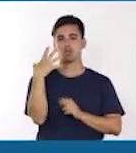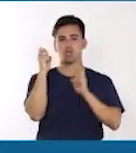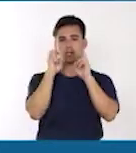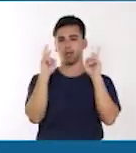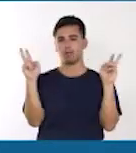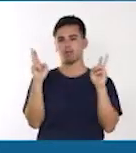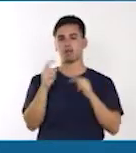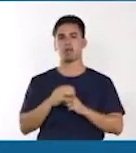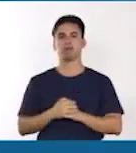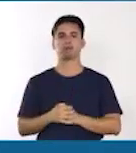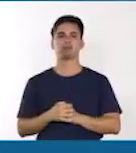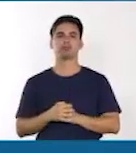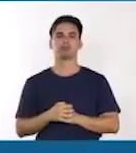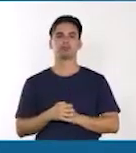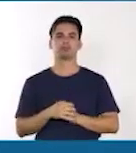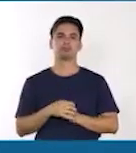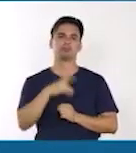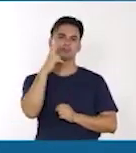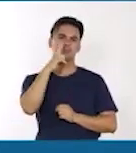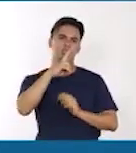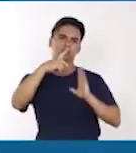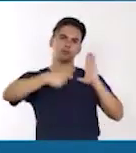citas y galerías de imágenes